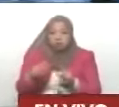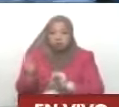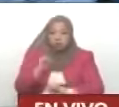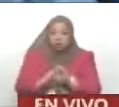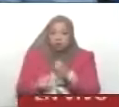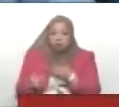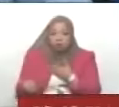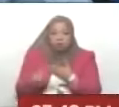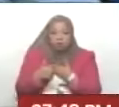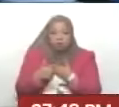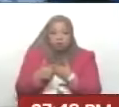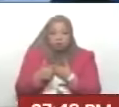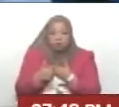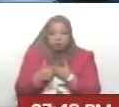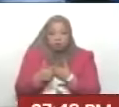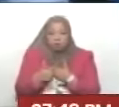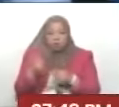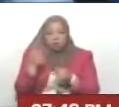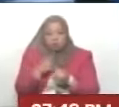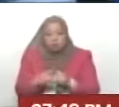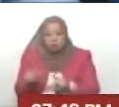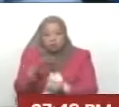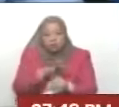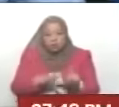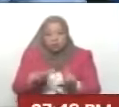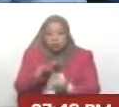enfrentamiento, en varias coyunturas,